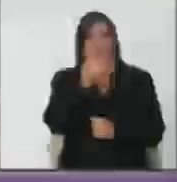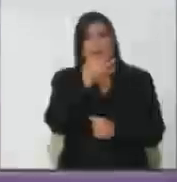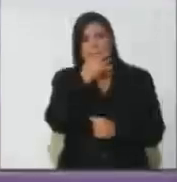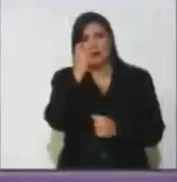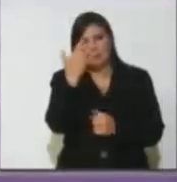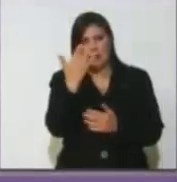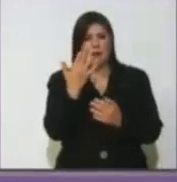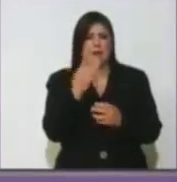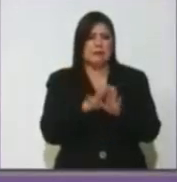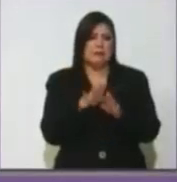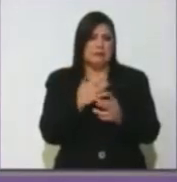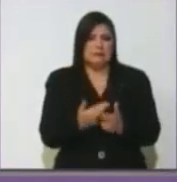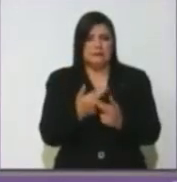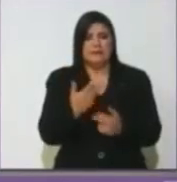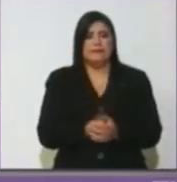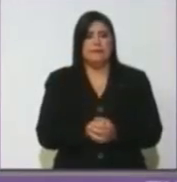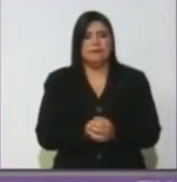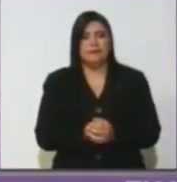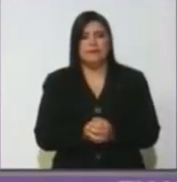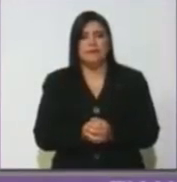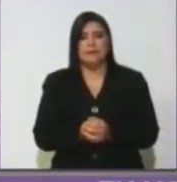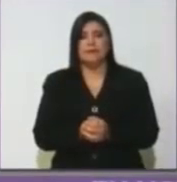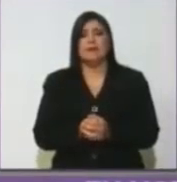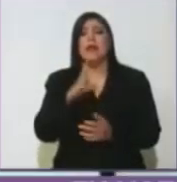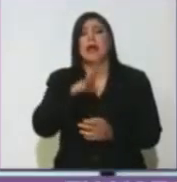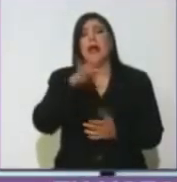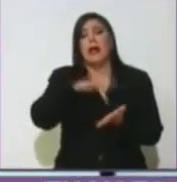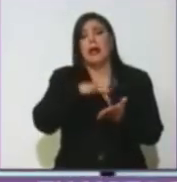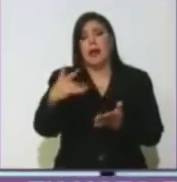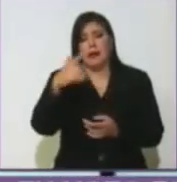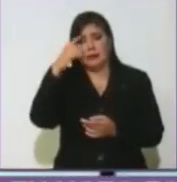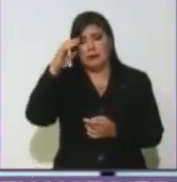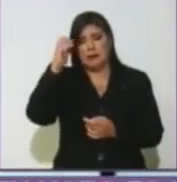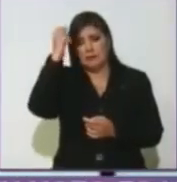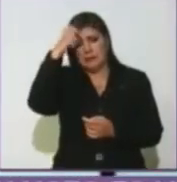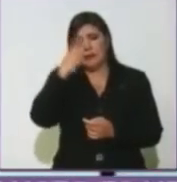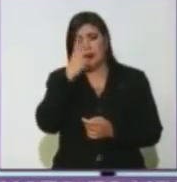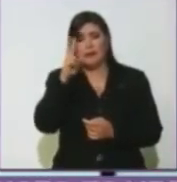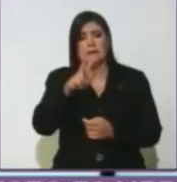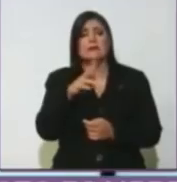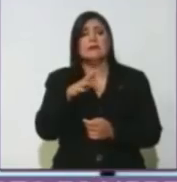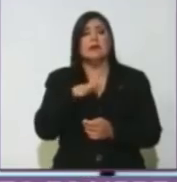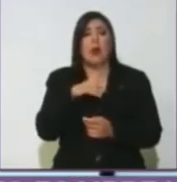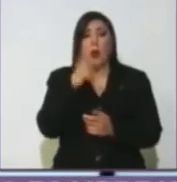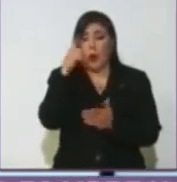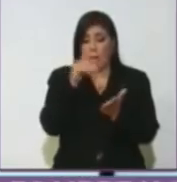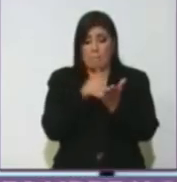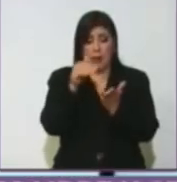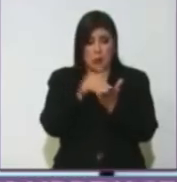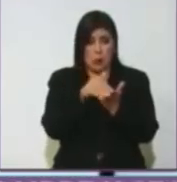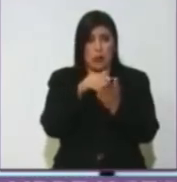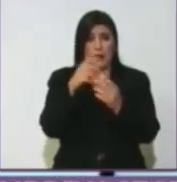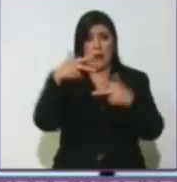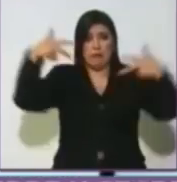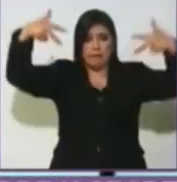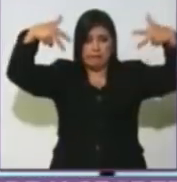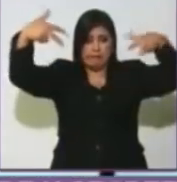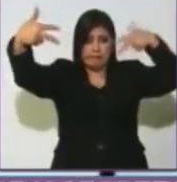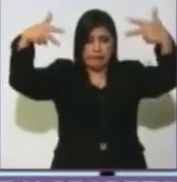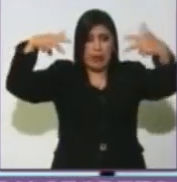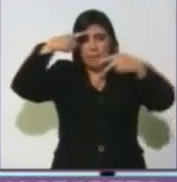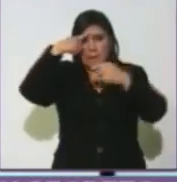adelante mikel gracias entramos a las propuestas un millón de cámaras para toda la ciudad